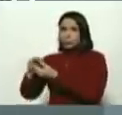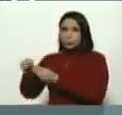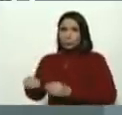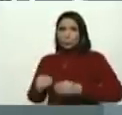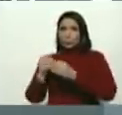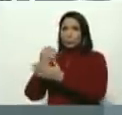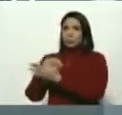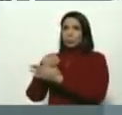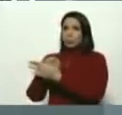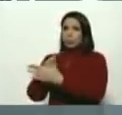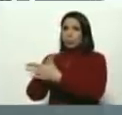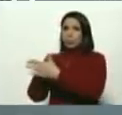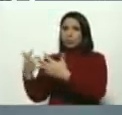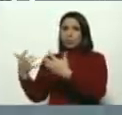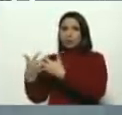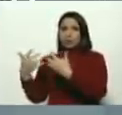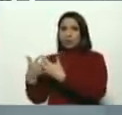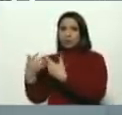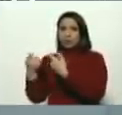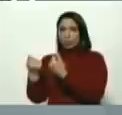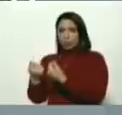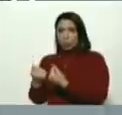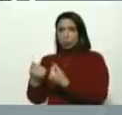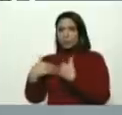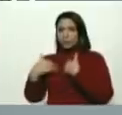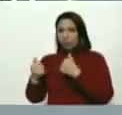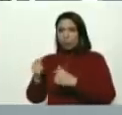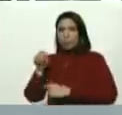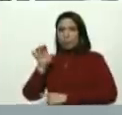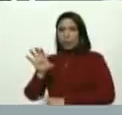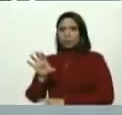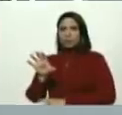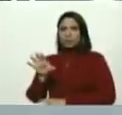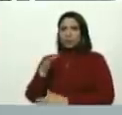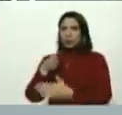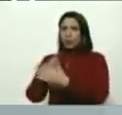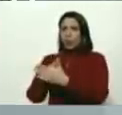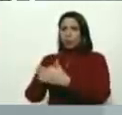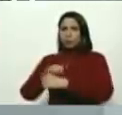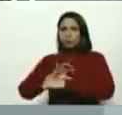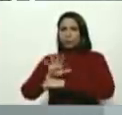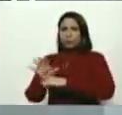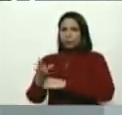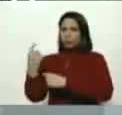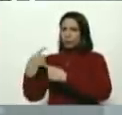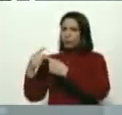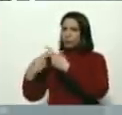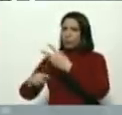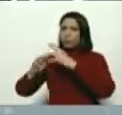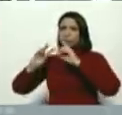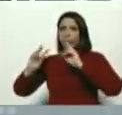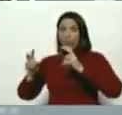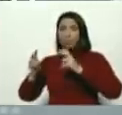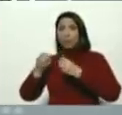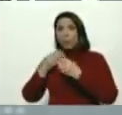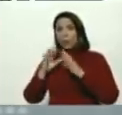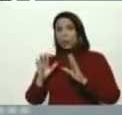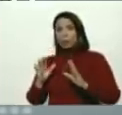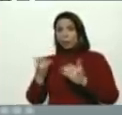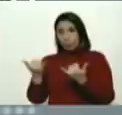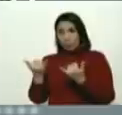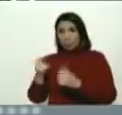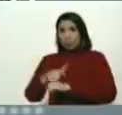económica, contra la guerra económica, por la salud del país, contra el coronavirus y tantos temas. Bueno, llegó la